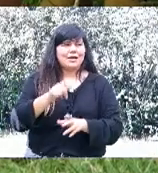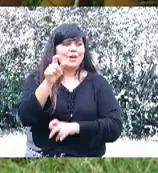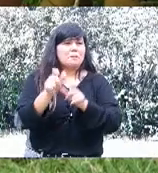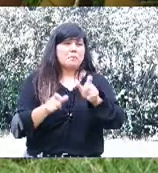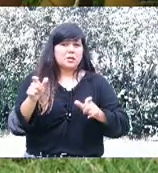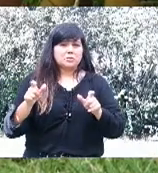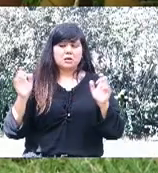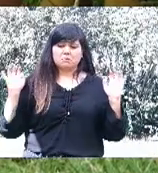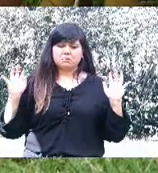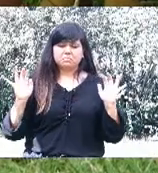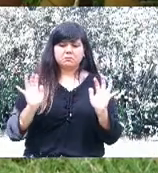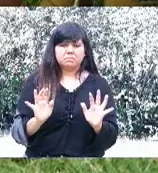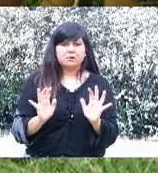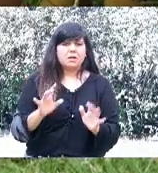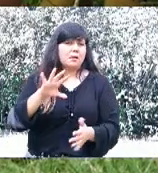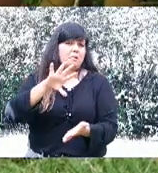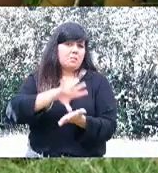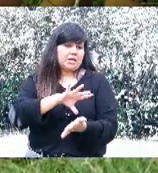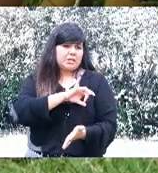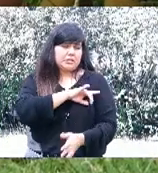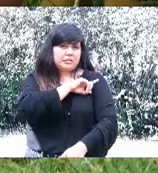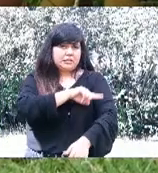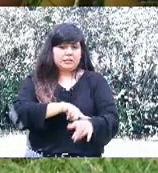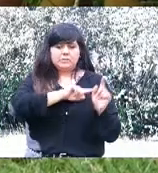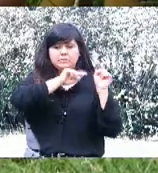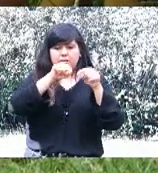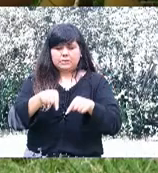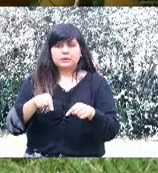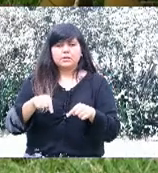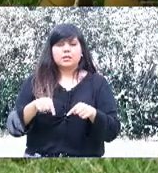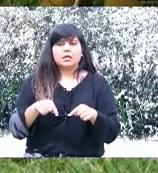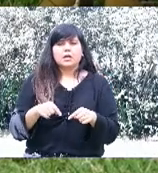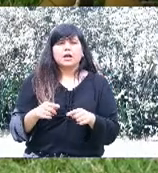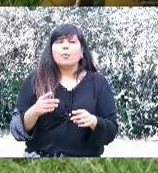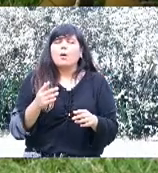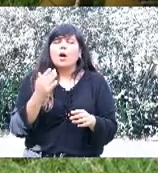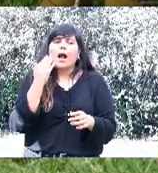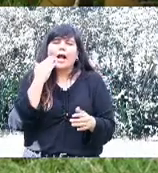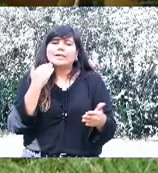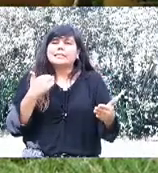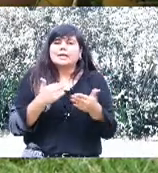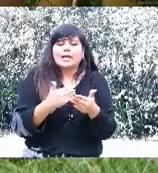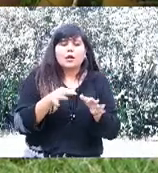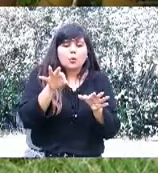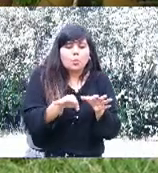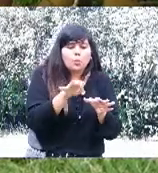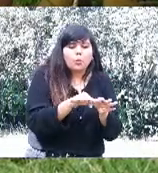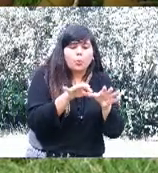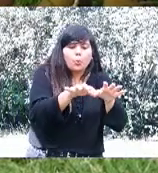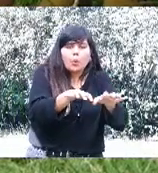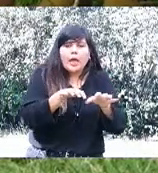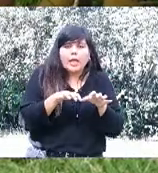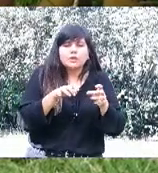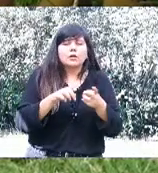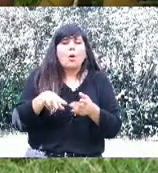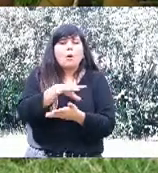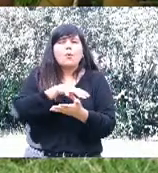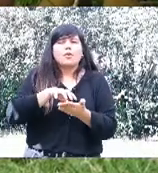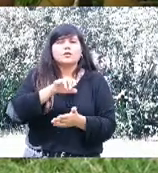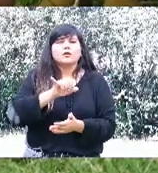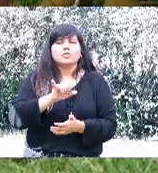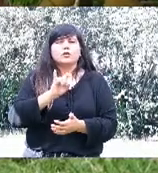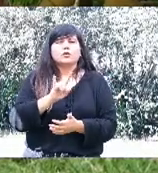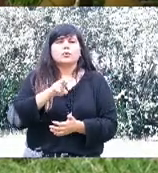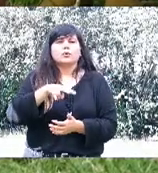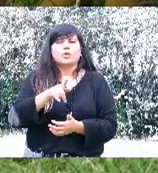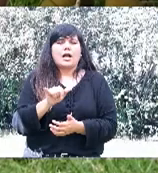personas que venían de distintos lugares del país pudiesen tener algo cercano a lo que vivían no el huerto no la población yungay que fue